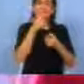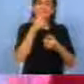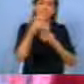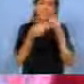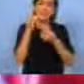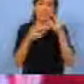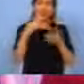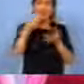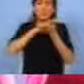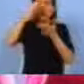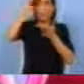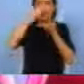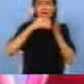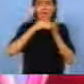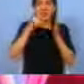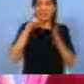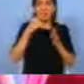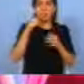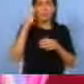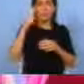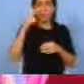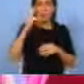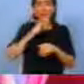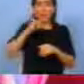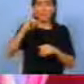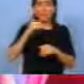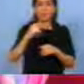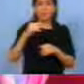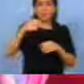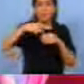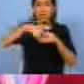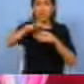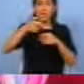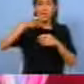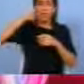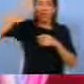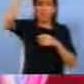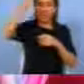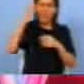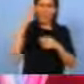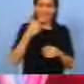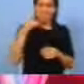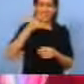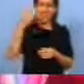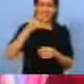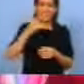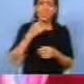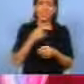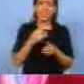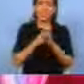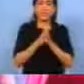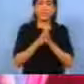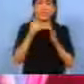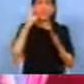Pero escuchame. Te voy a hacer una demanda, ¿sabías, Vivi, ¿sí? Sí, sí, ya voy a hacer una demanda. Mentira, mentira, mentira. ¿Le puedo